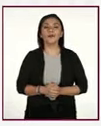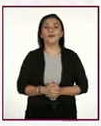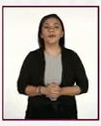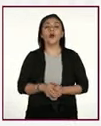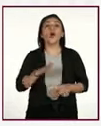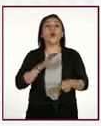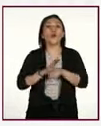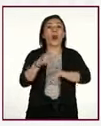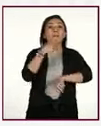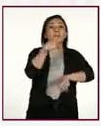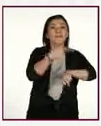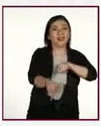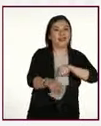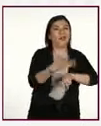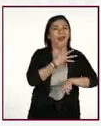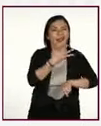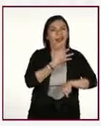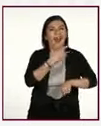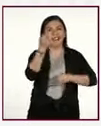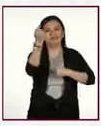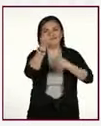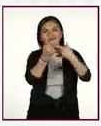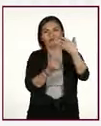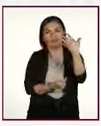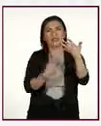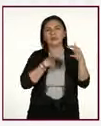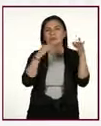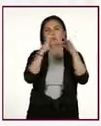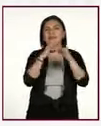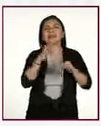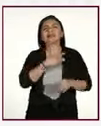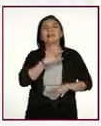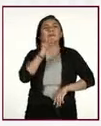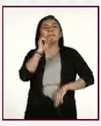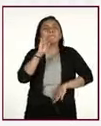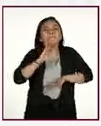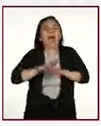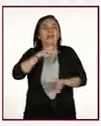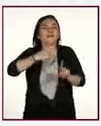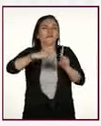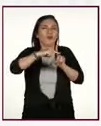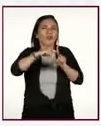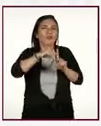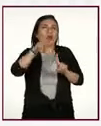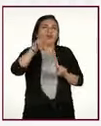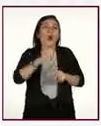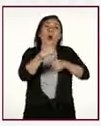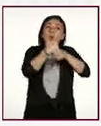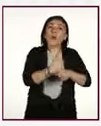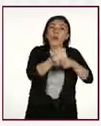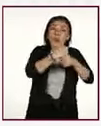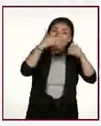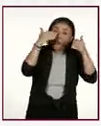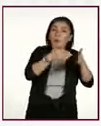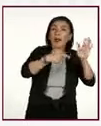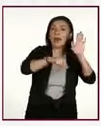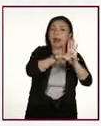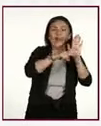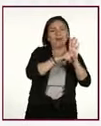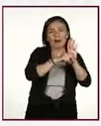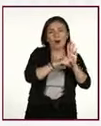de riesgo, ¿no? Que bueno, quiero ser un poco más positiva en esta presentación y no ser tan dramática, lo más de lo que ya